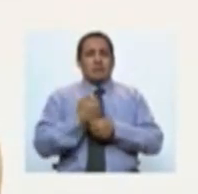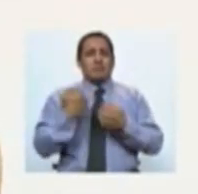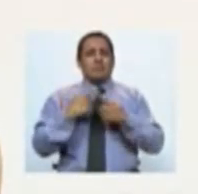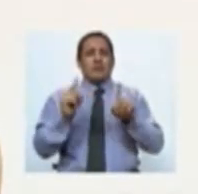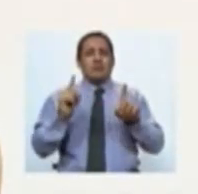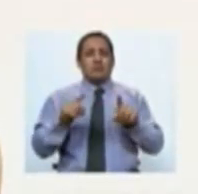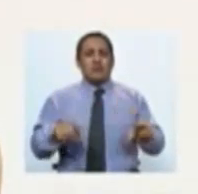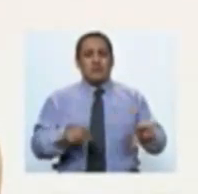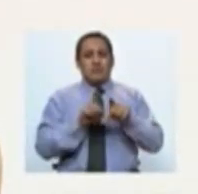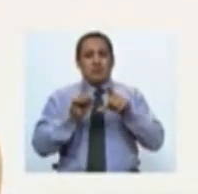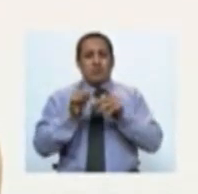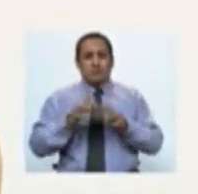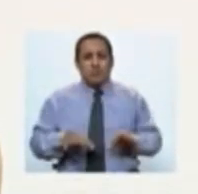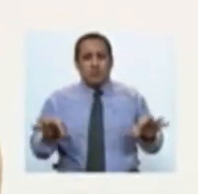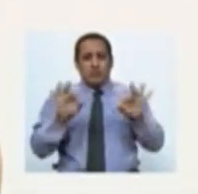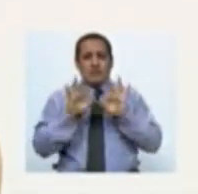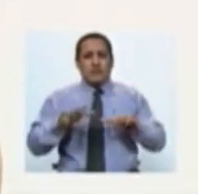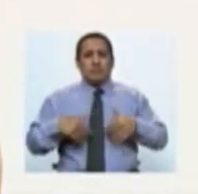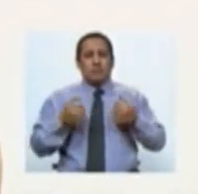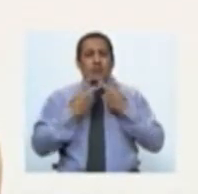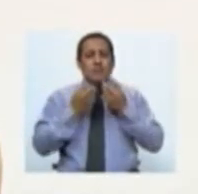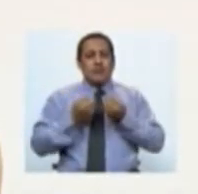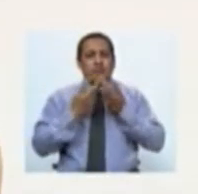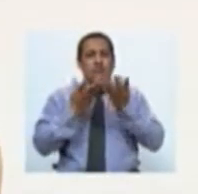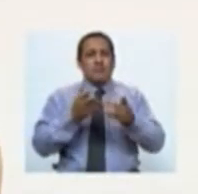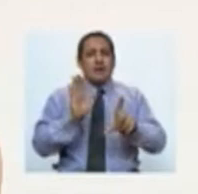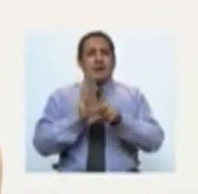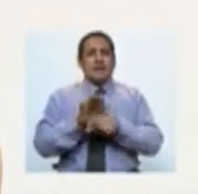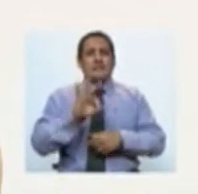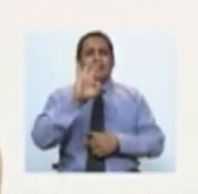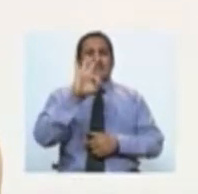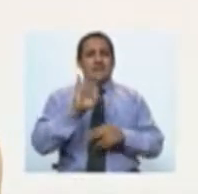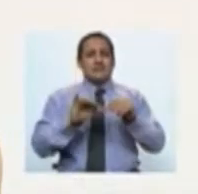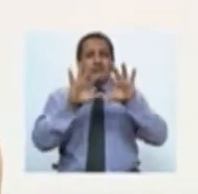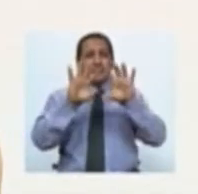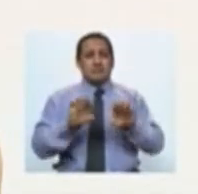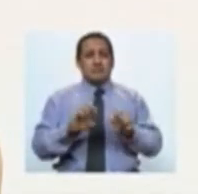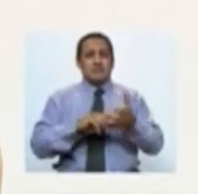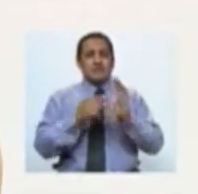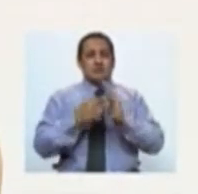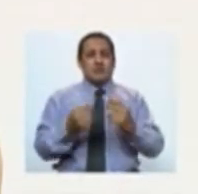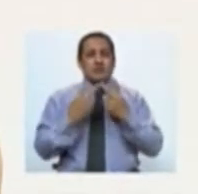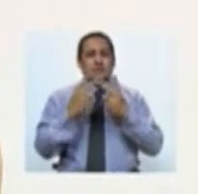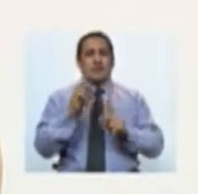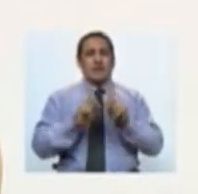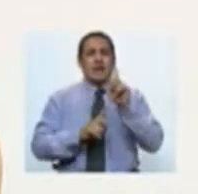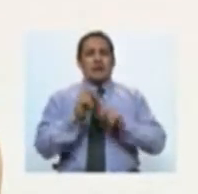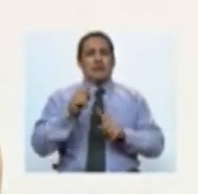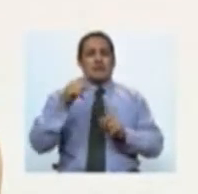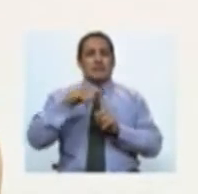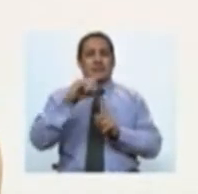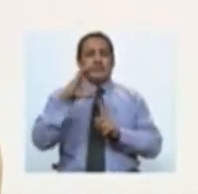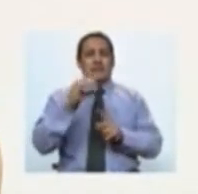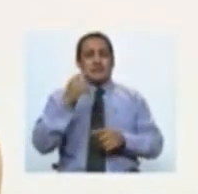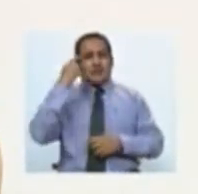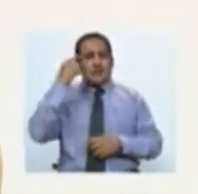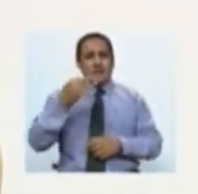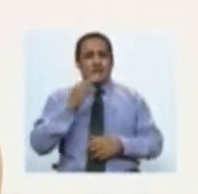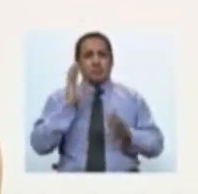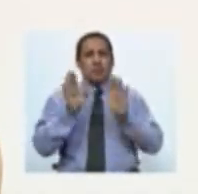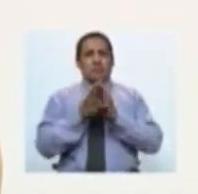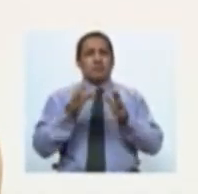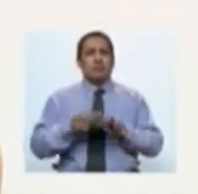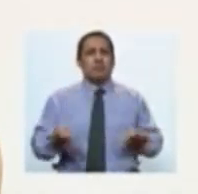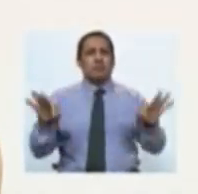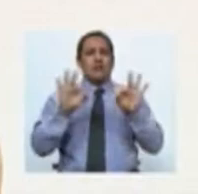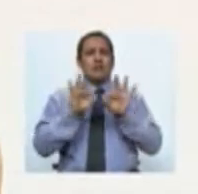trabajo, pero la opción que pregona la ley es de 3 evaluaciones. Entonces, estamos hablando de algo que el tribunal ha entendido que es